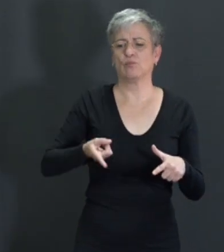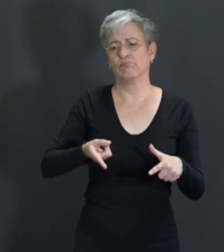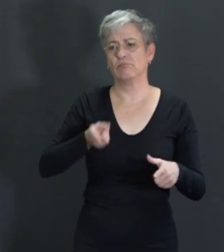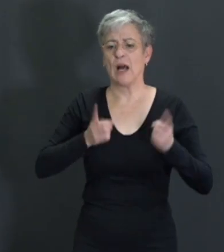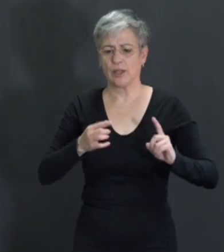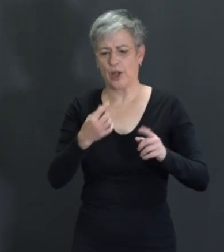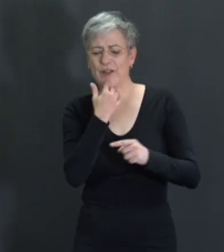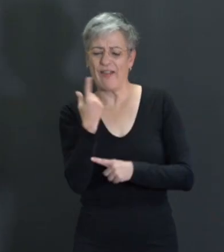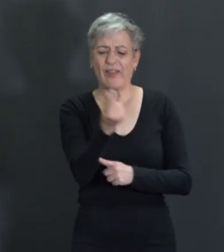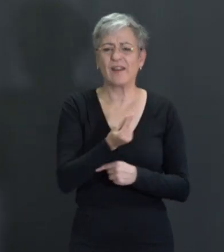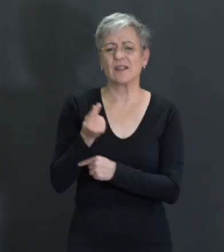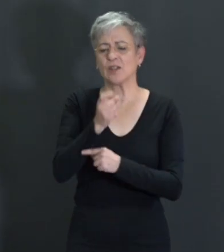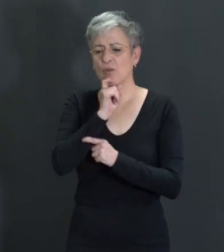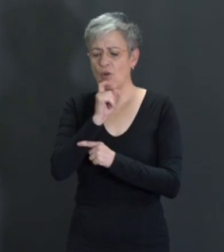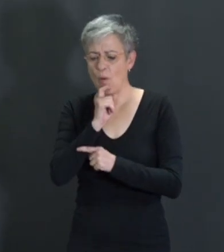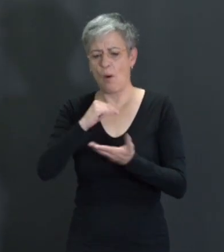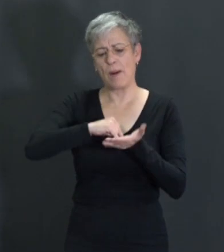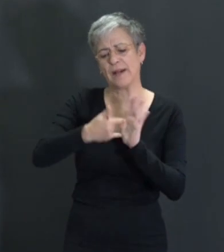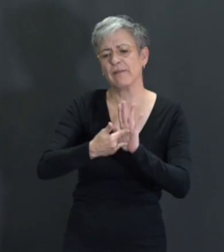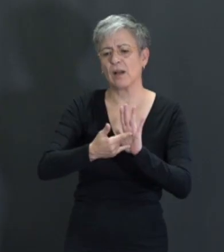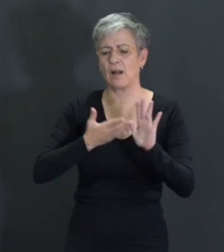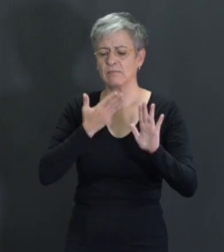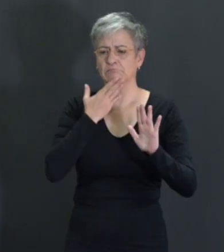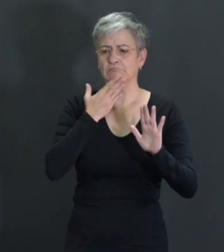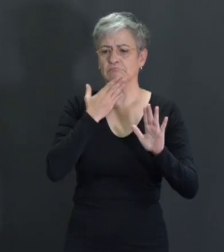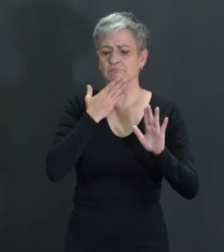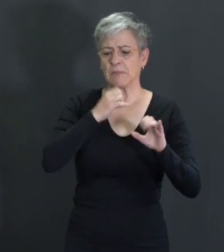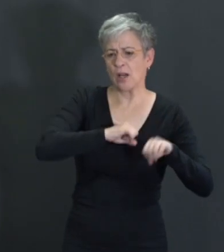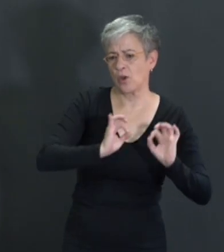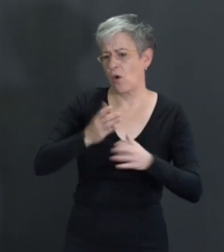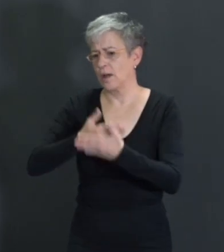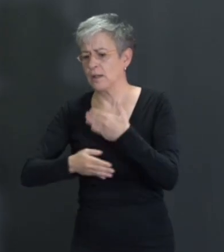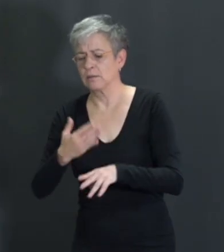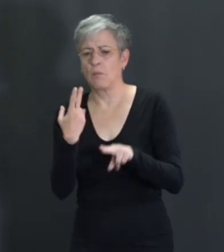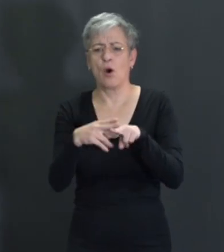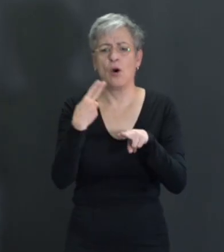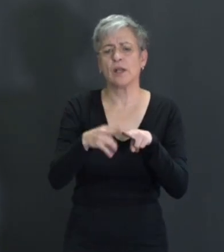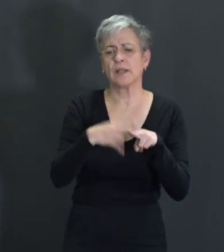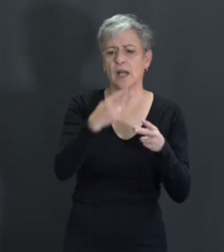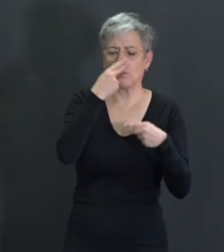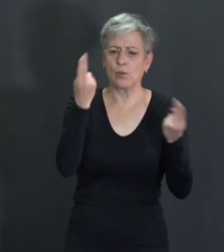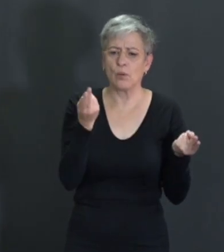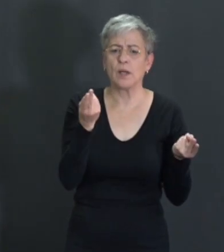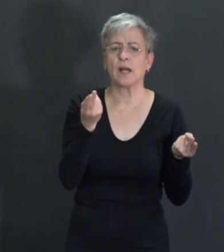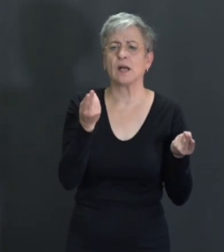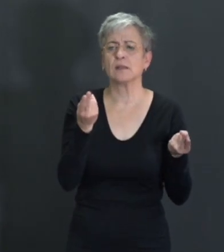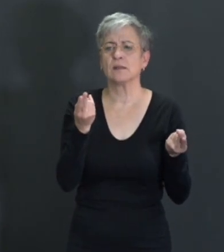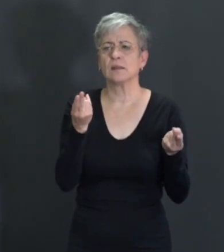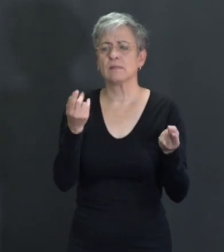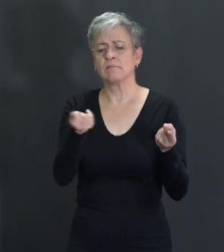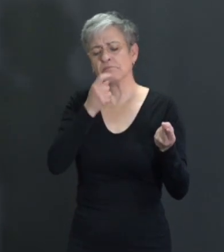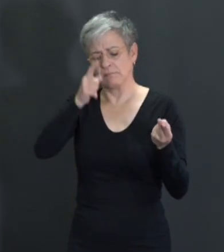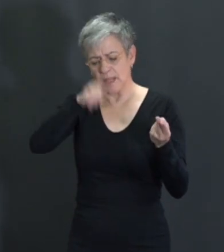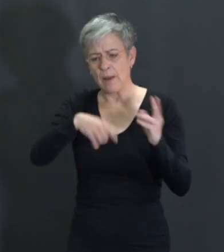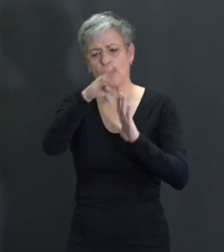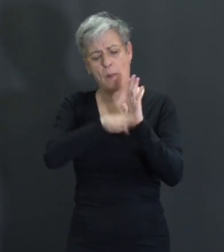de diseño, ¿no?, de diseño y de planificación de políticas públicas, pero también ya de programas